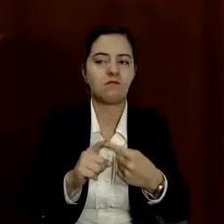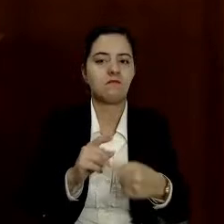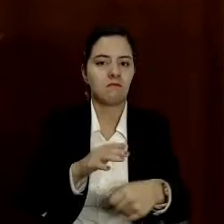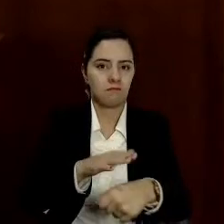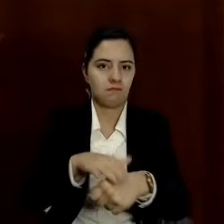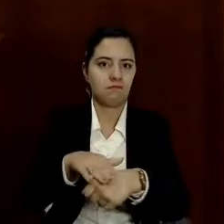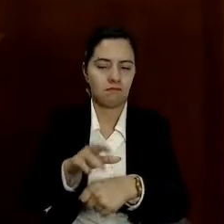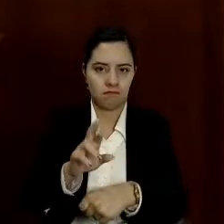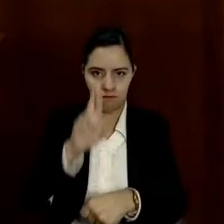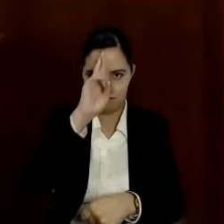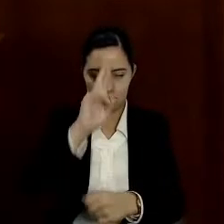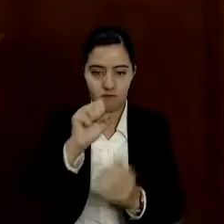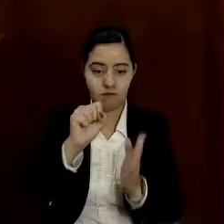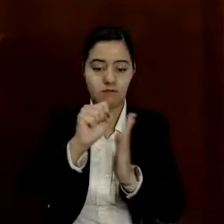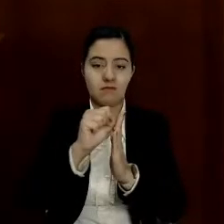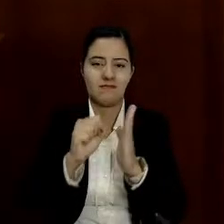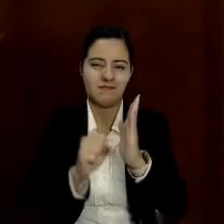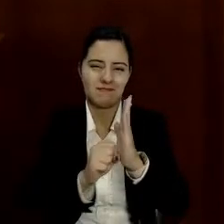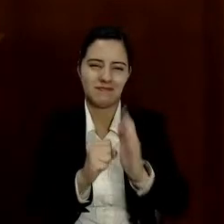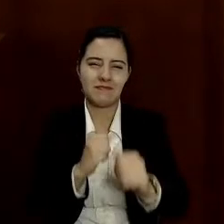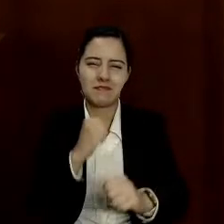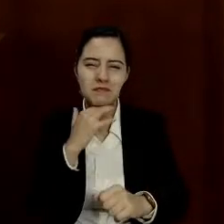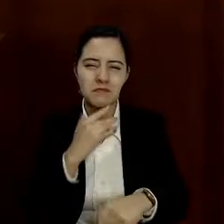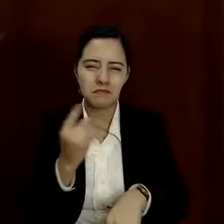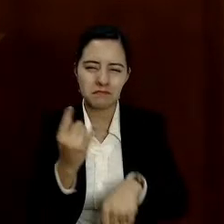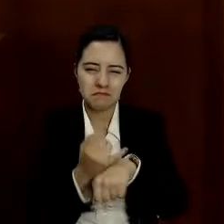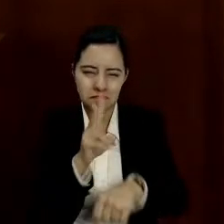sistema anticorrupción dentro de sus